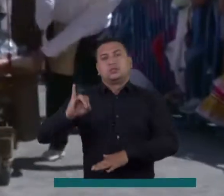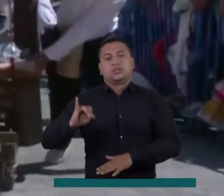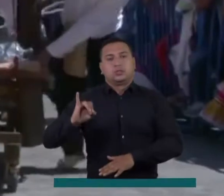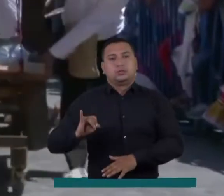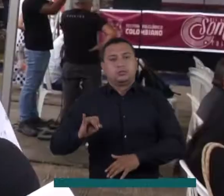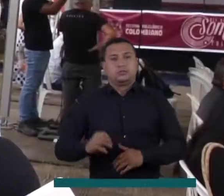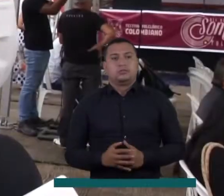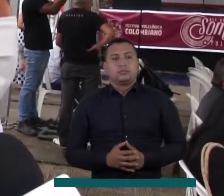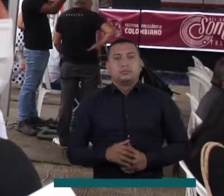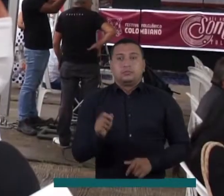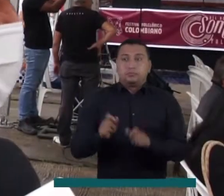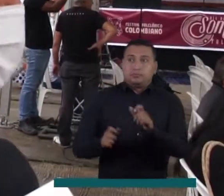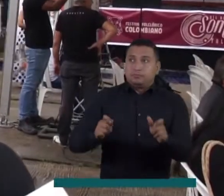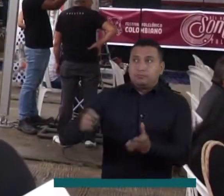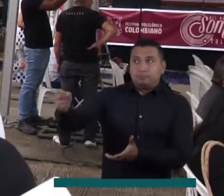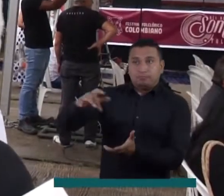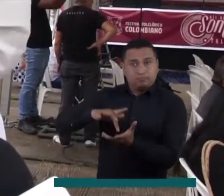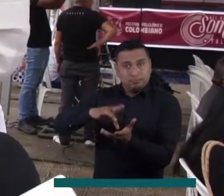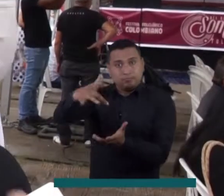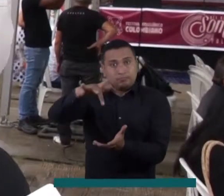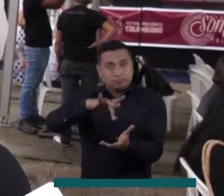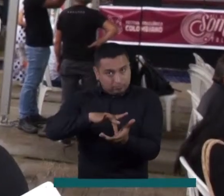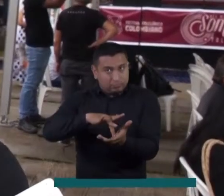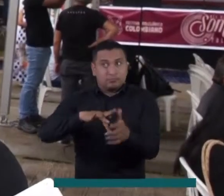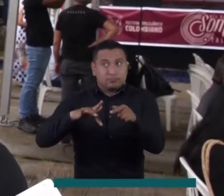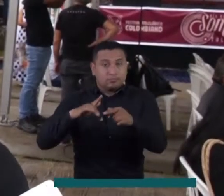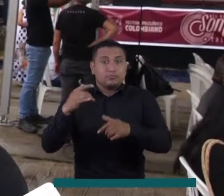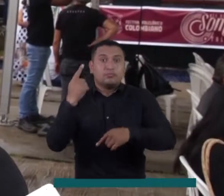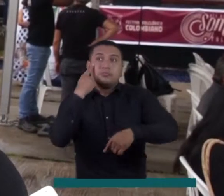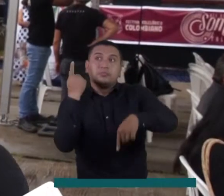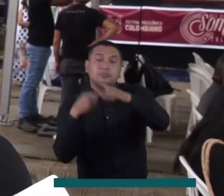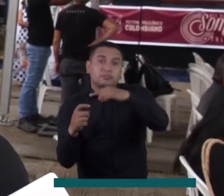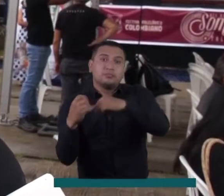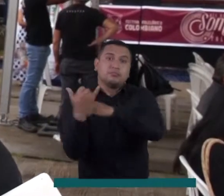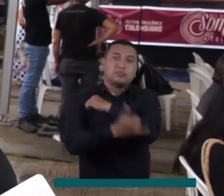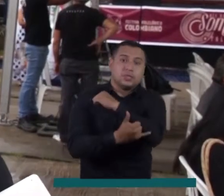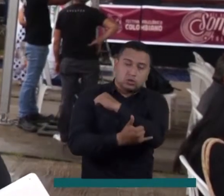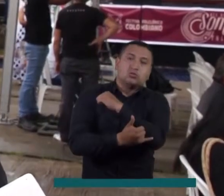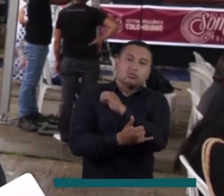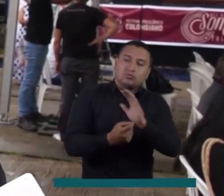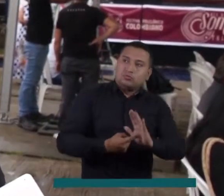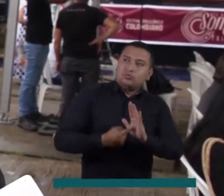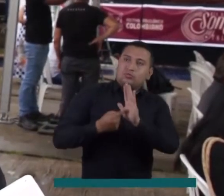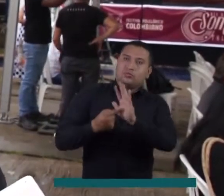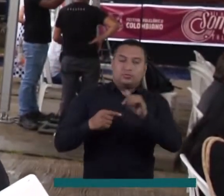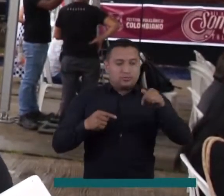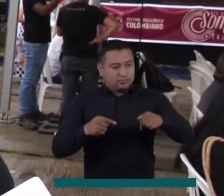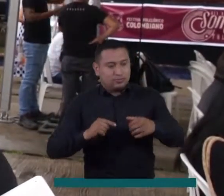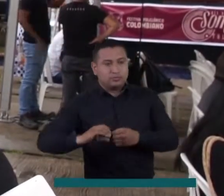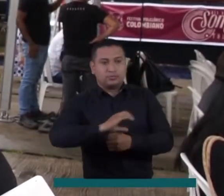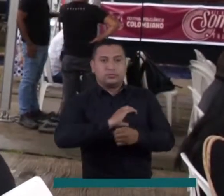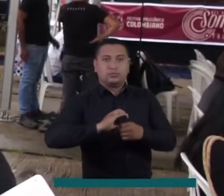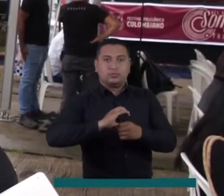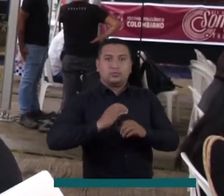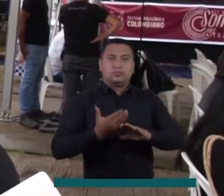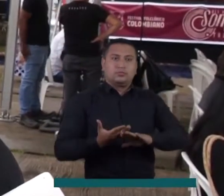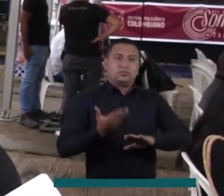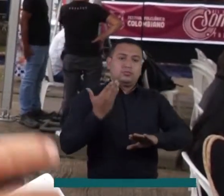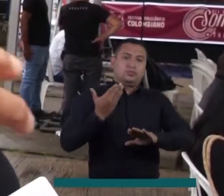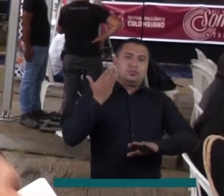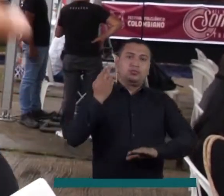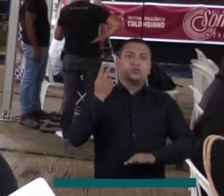de Ibagué. Con los visitantes, que hay que mostrarle la ciudad, hay que mostrarle que esto, que no vivíamos